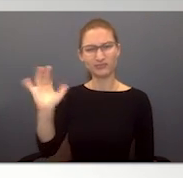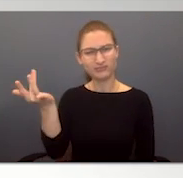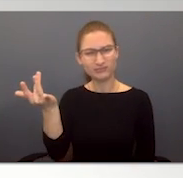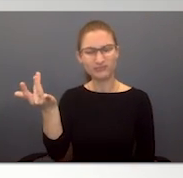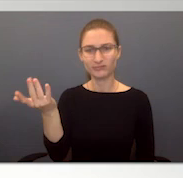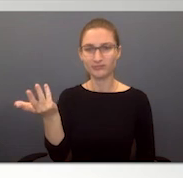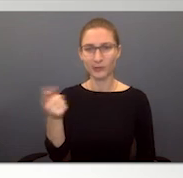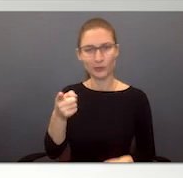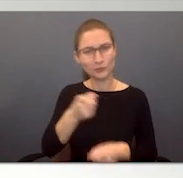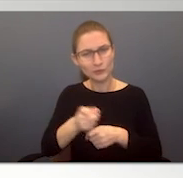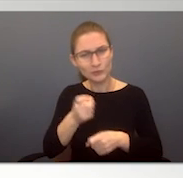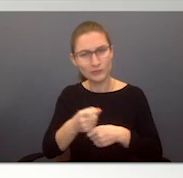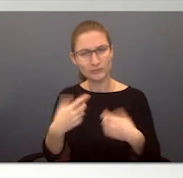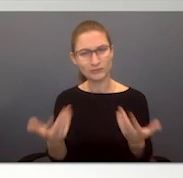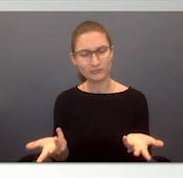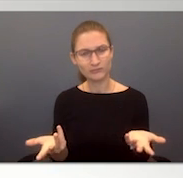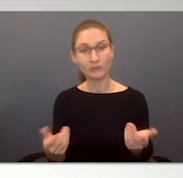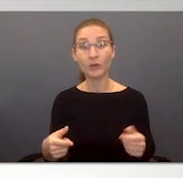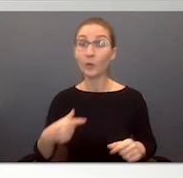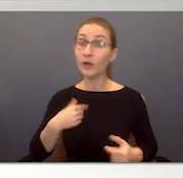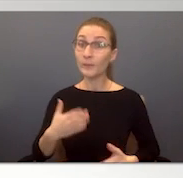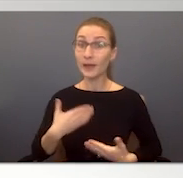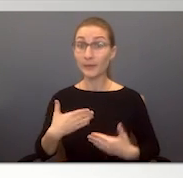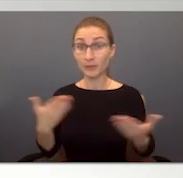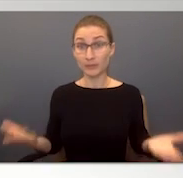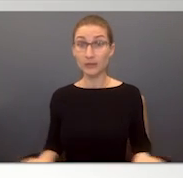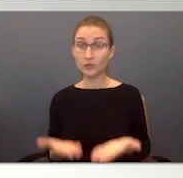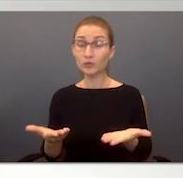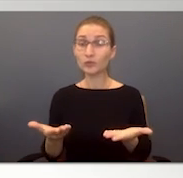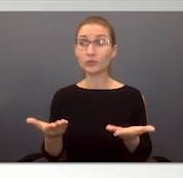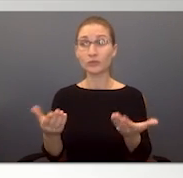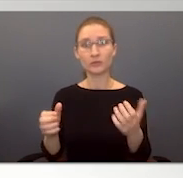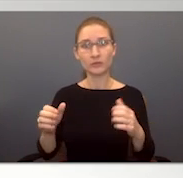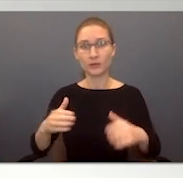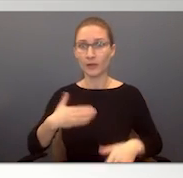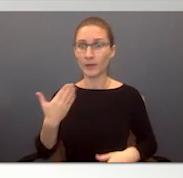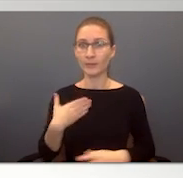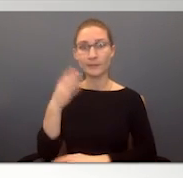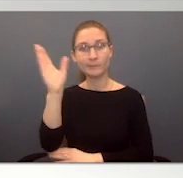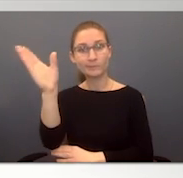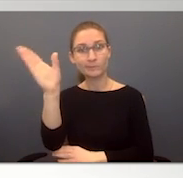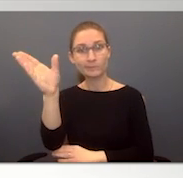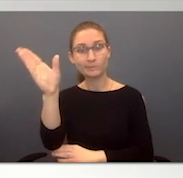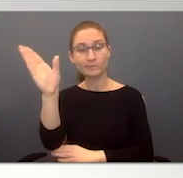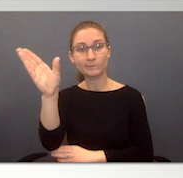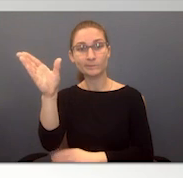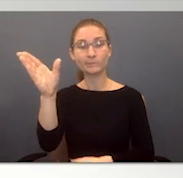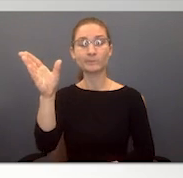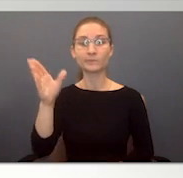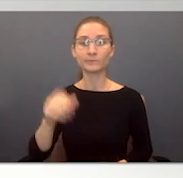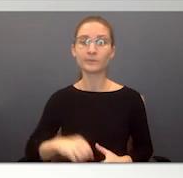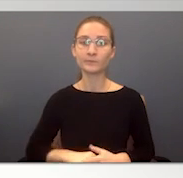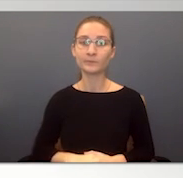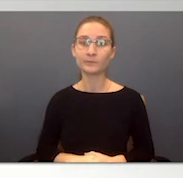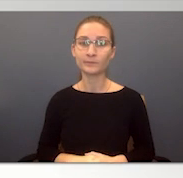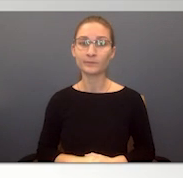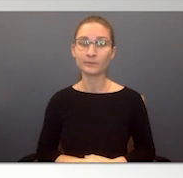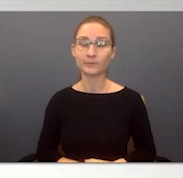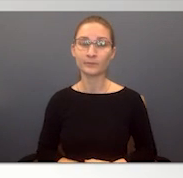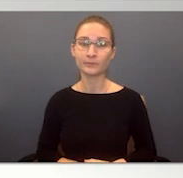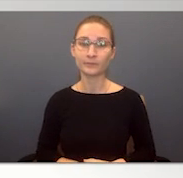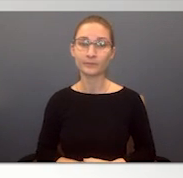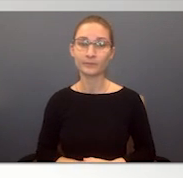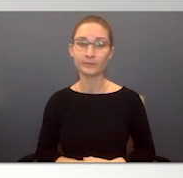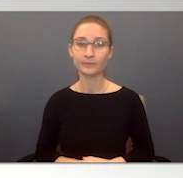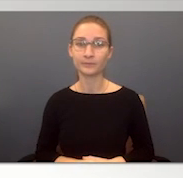were like, "Are you kidding me?" So I'm happy to come and do it and be a resource, and some of them know me now because they know I do this, so